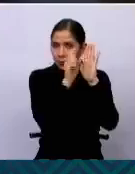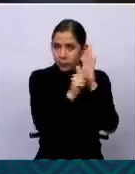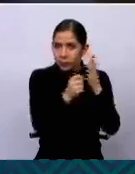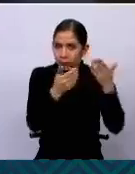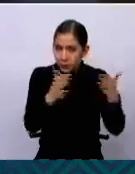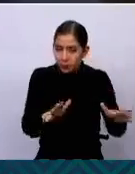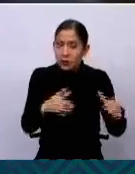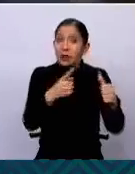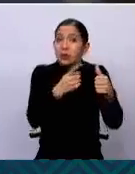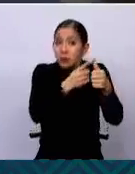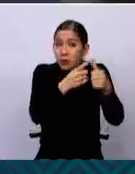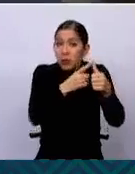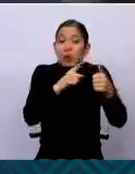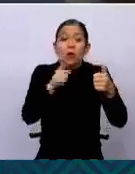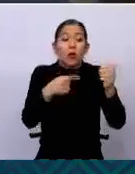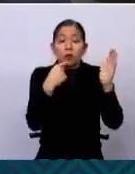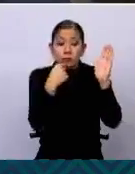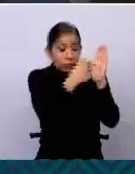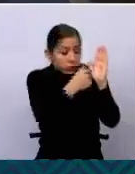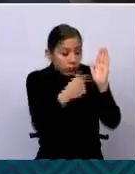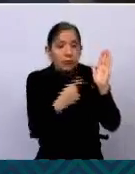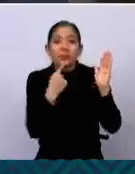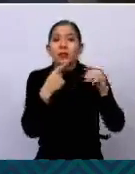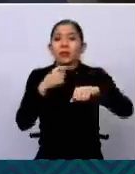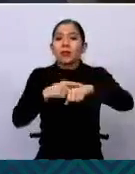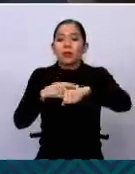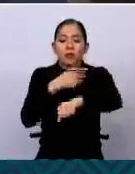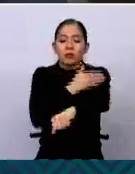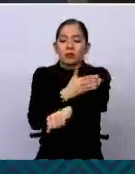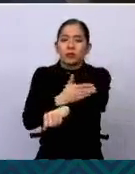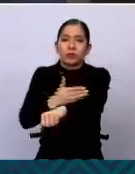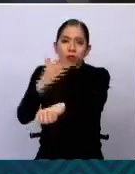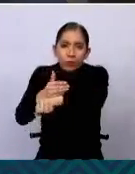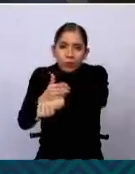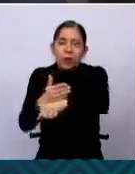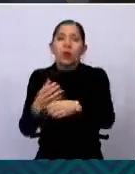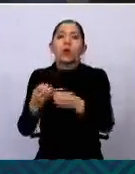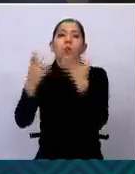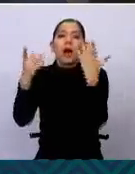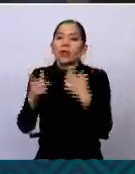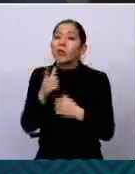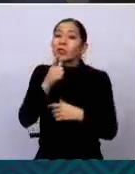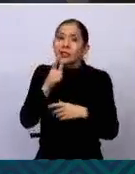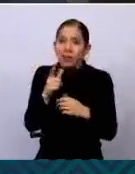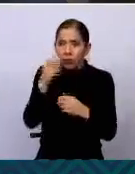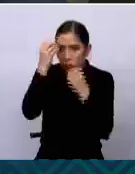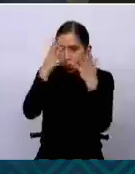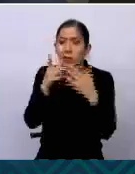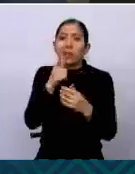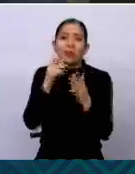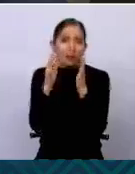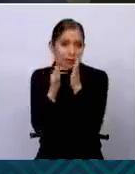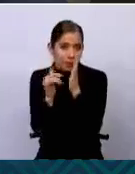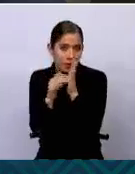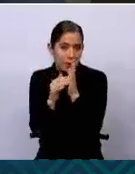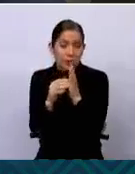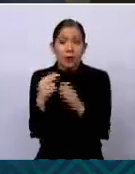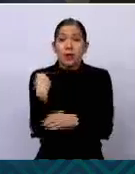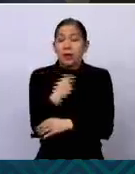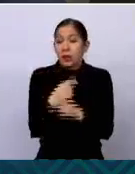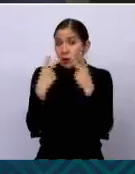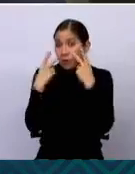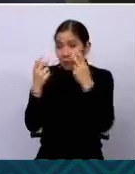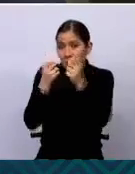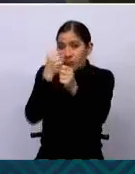establecidos para ver quiénes cumplen y quiénes no cumplen. Hay una realidad, ¿no? Entonces seguramente vamos a hacer el seguimiento de todo este trabajo porque